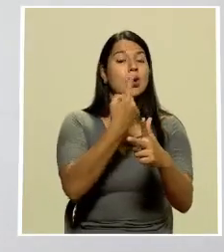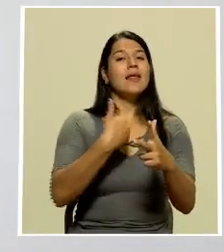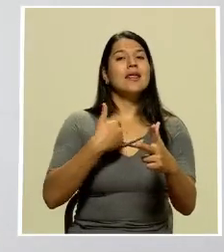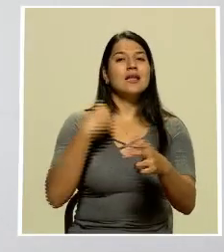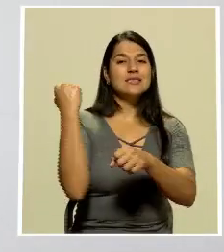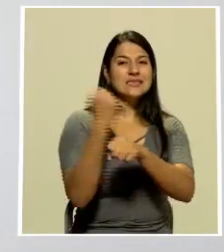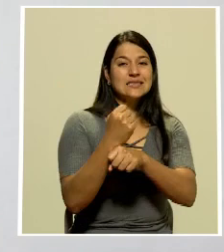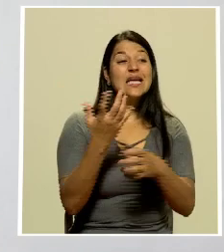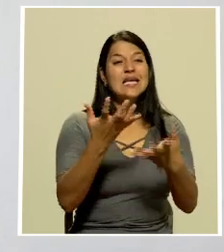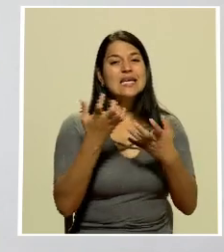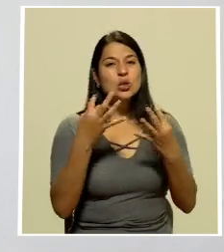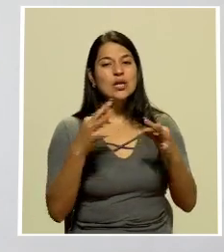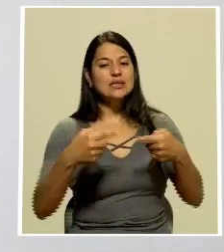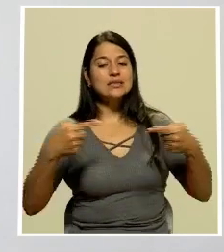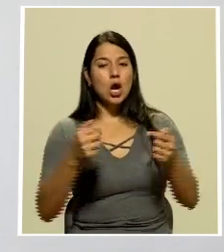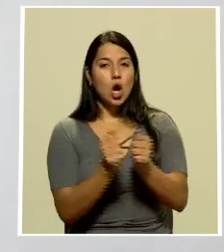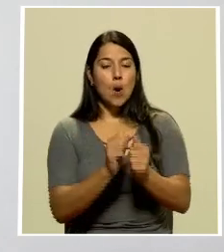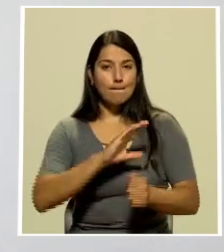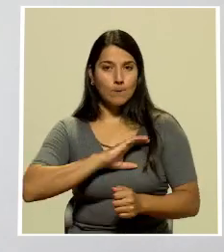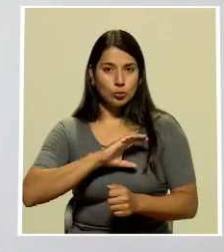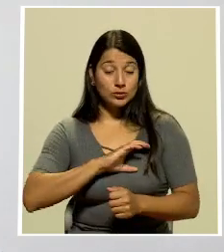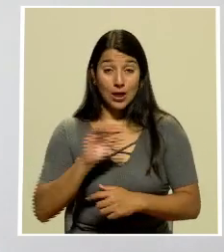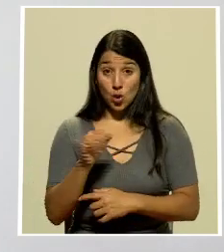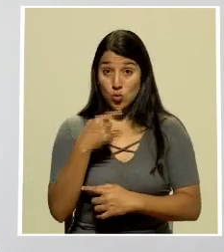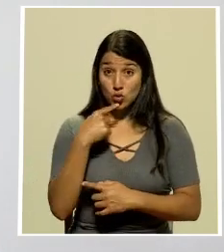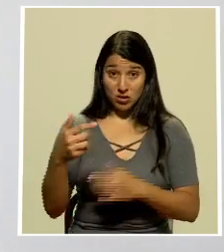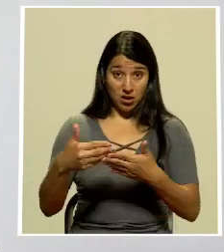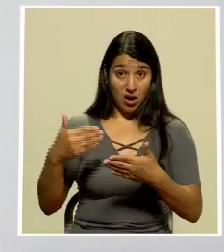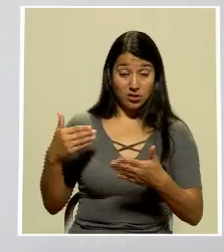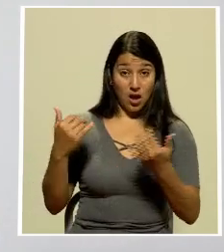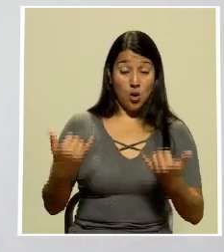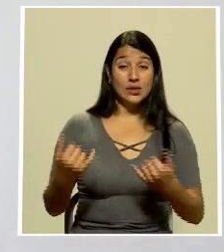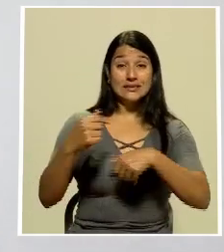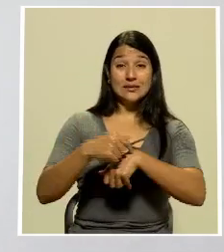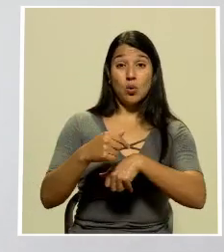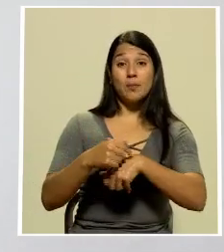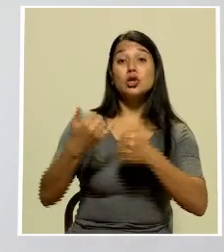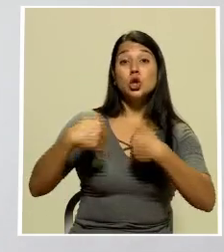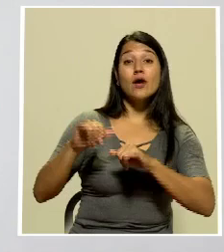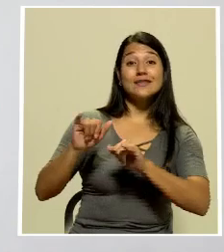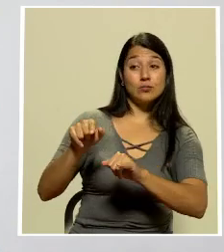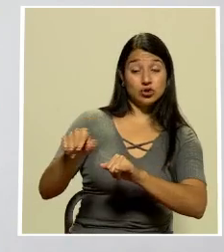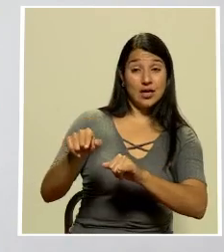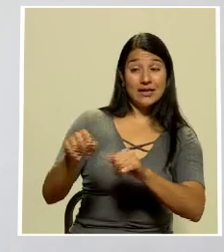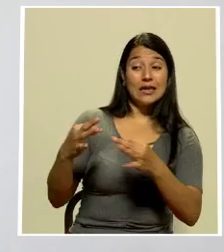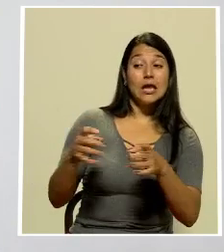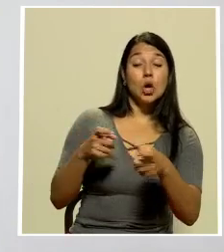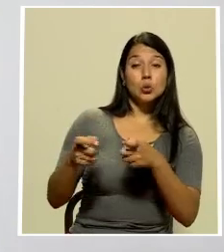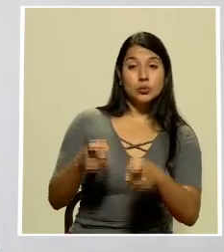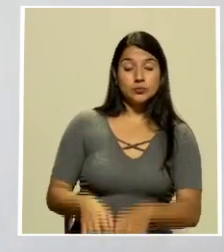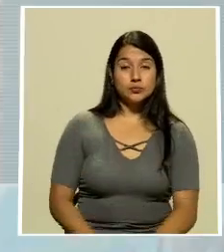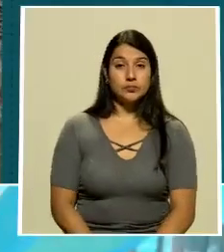oficial de Fuerza Pública de la Región 5. Y como le mencionaba anteriormente, en este momento todavía estamos ahí en la zona para tratar de controlar y devolver la